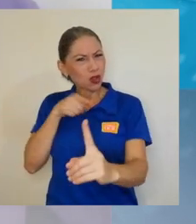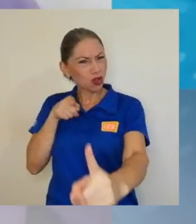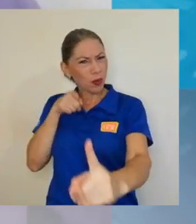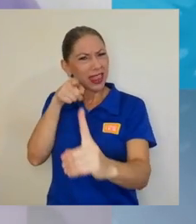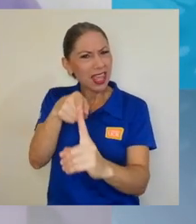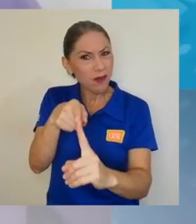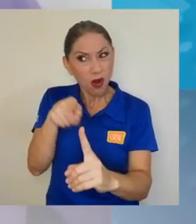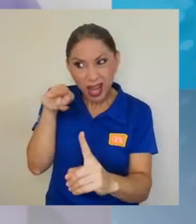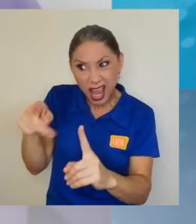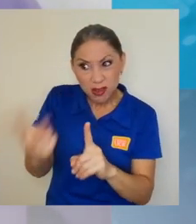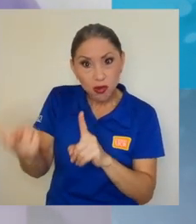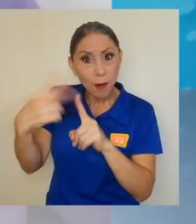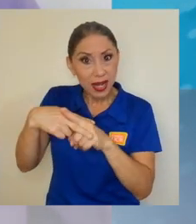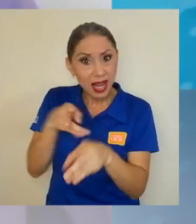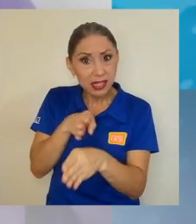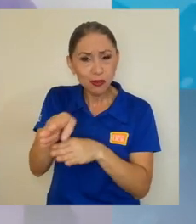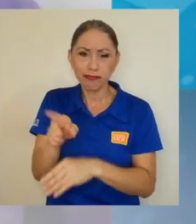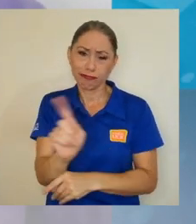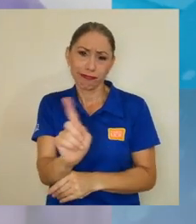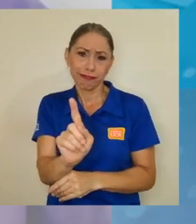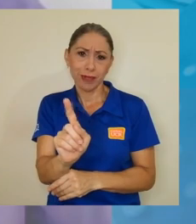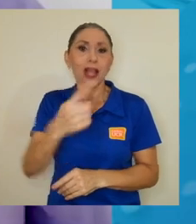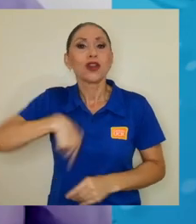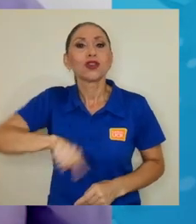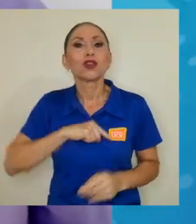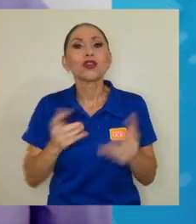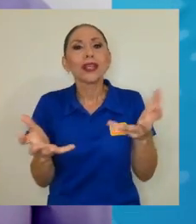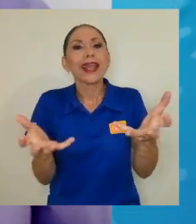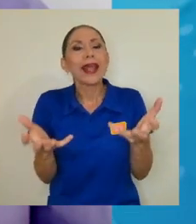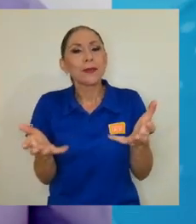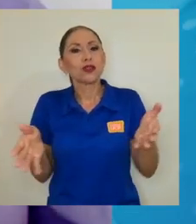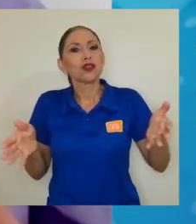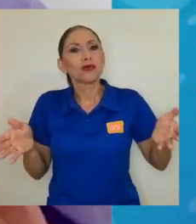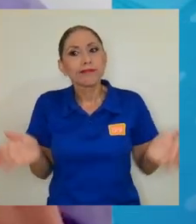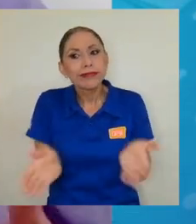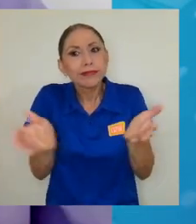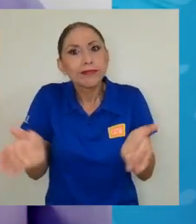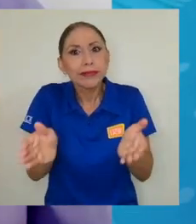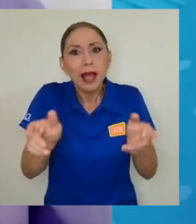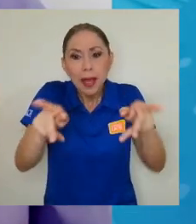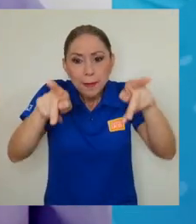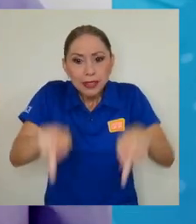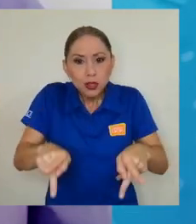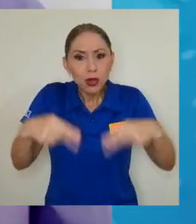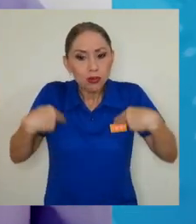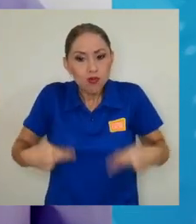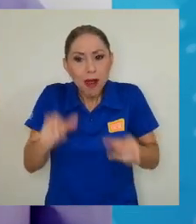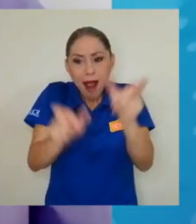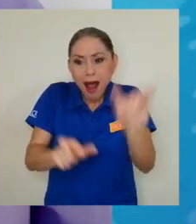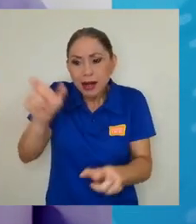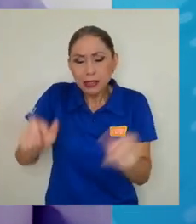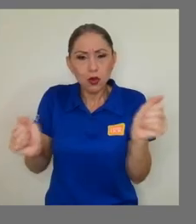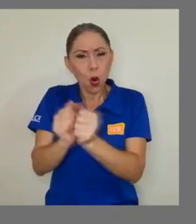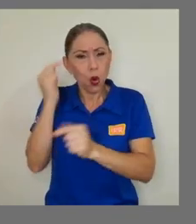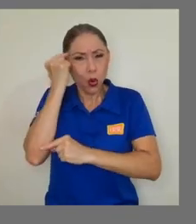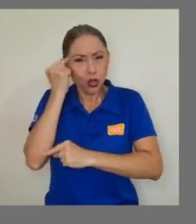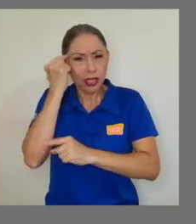lo apliquen en sus carreras, sino generar o propiciar seres humanos con una conciencia social mayor.